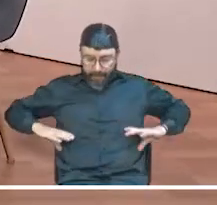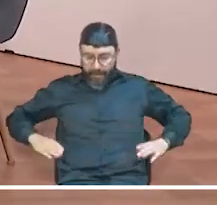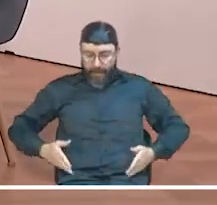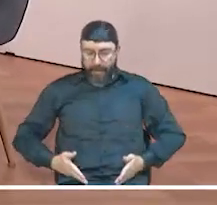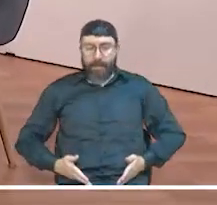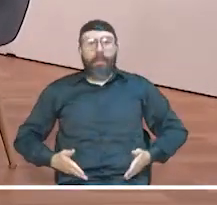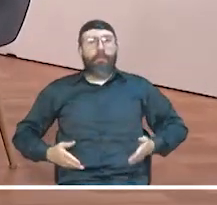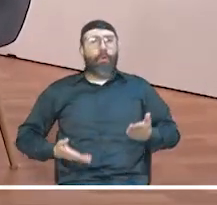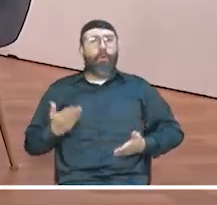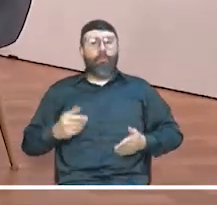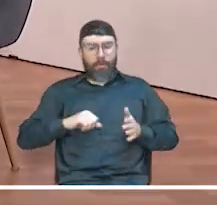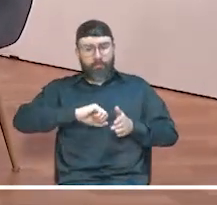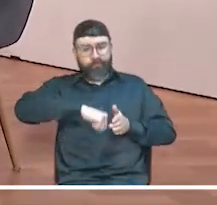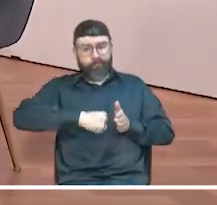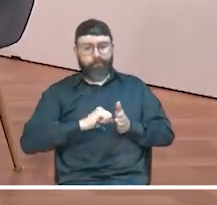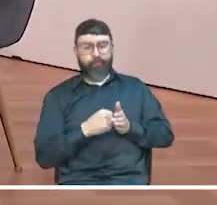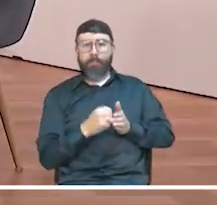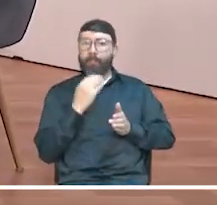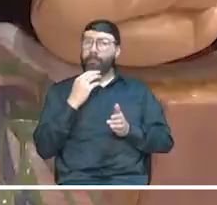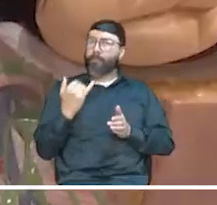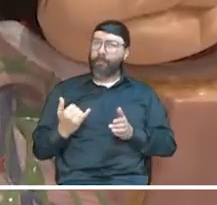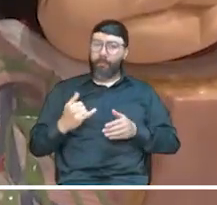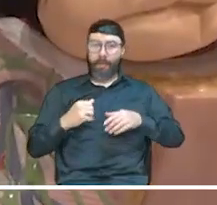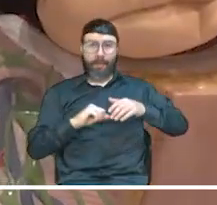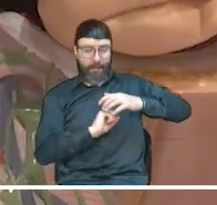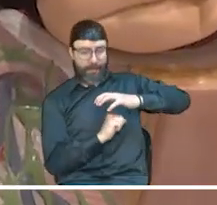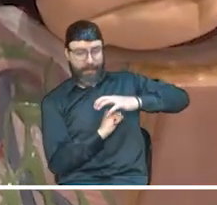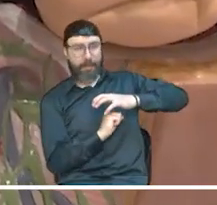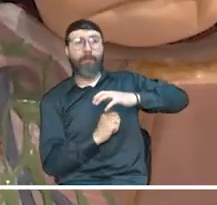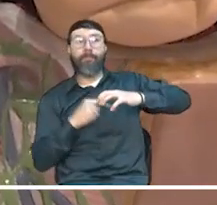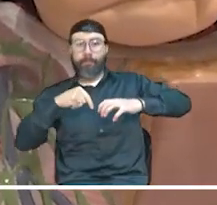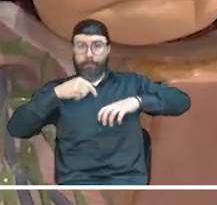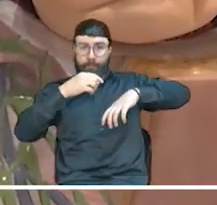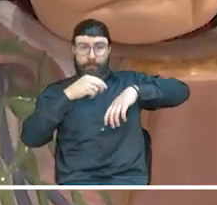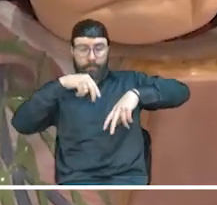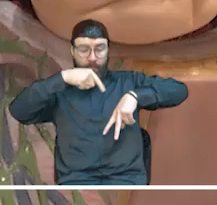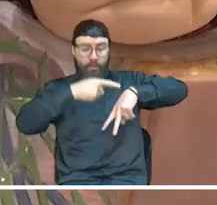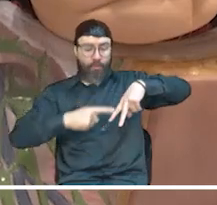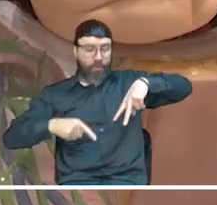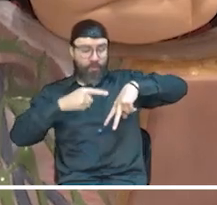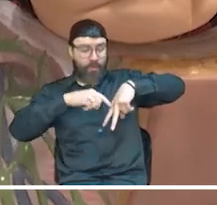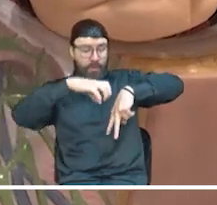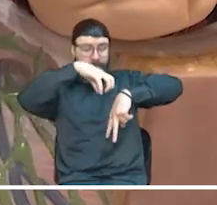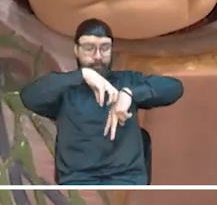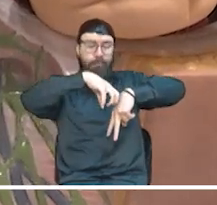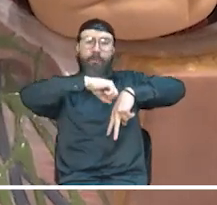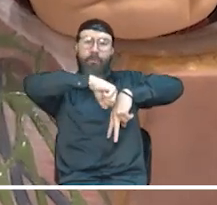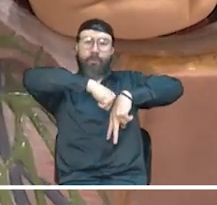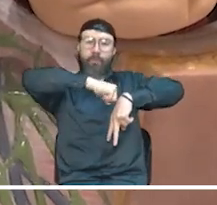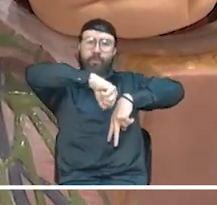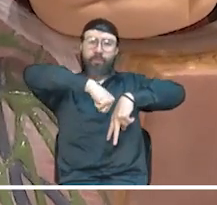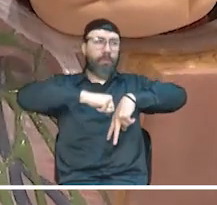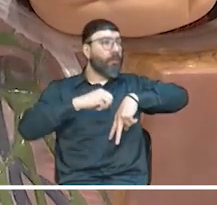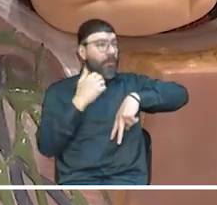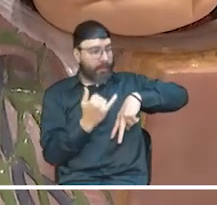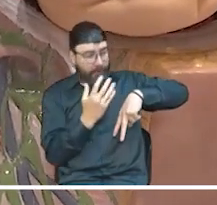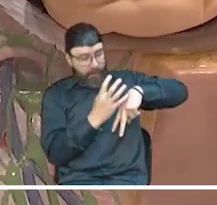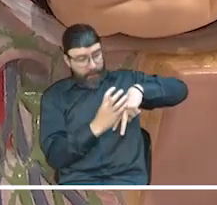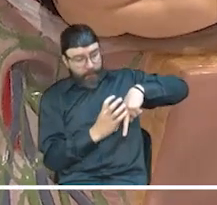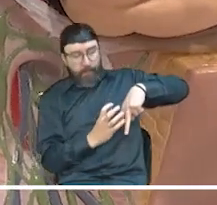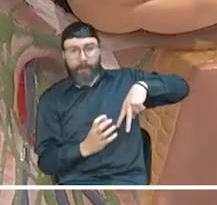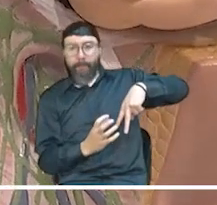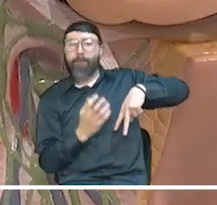a la rodilla. Entonces acá hay un huesito que se llama el fémur, y especialmente algo que a veces puede generar una bursitis trocantérica, que es un hueso prominente en esta área de